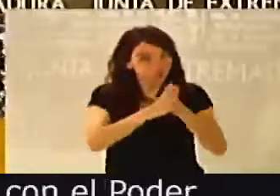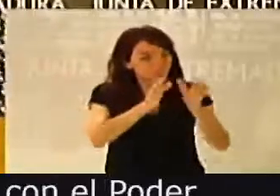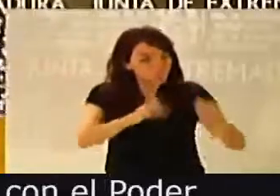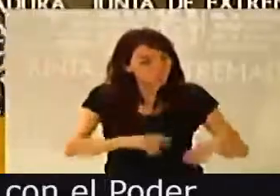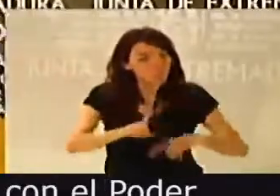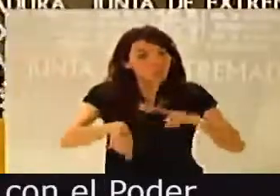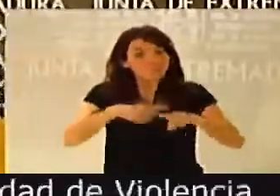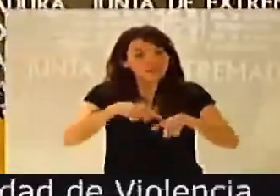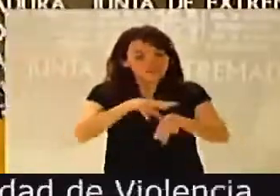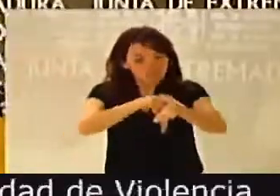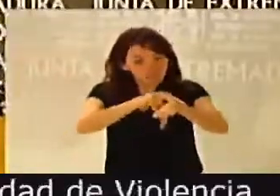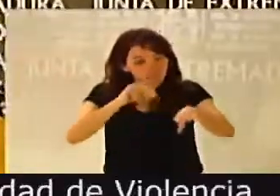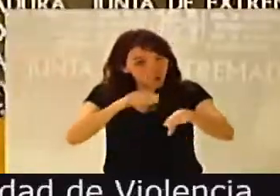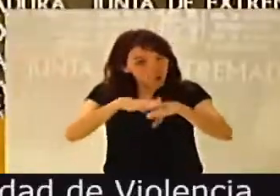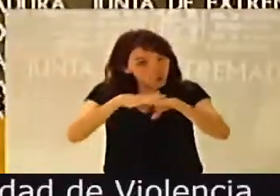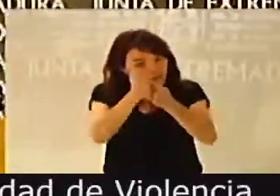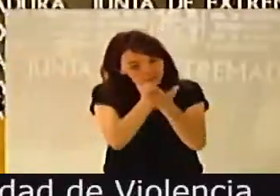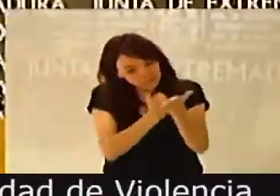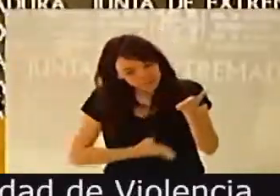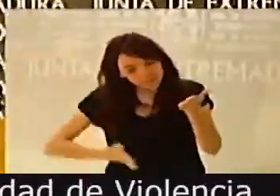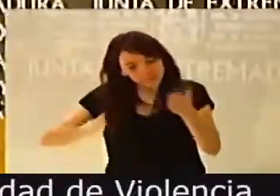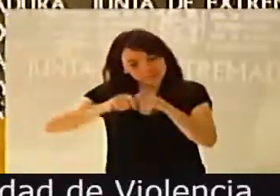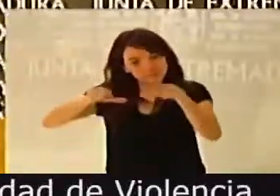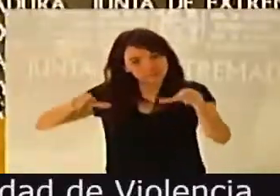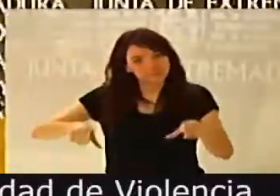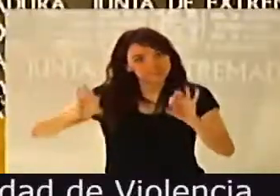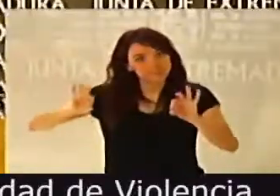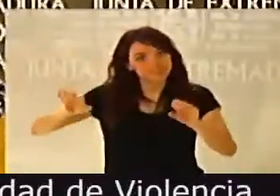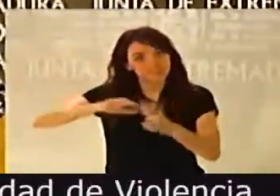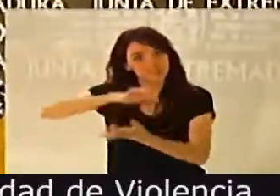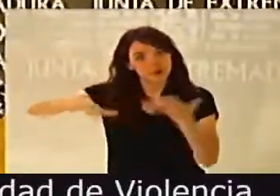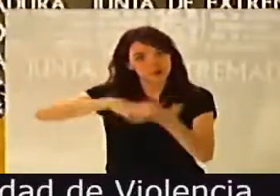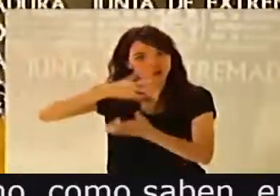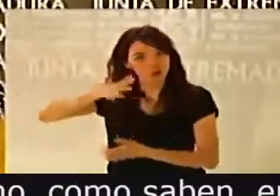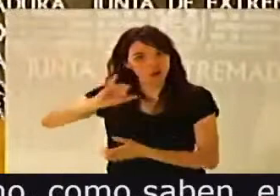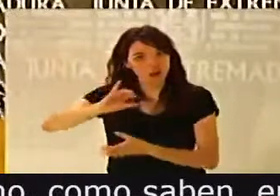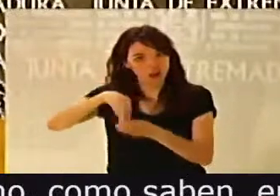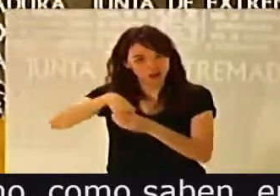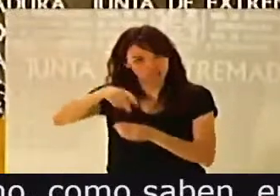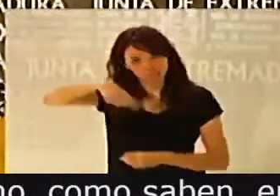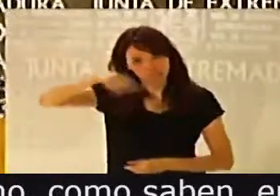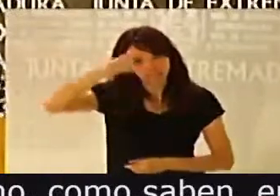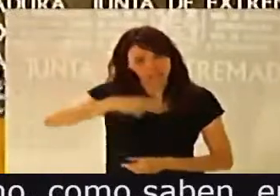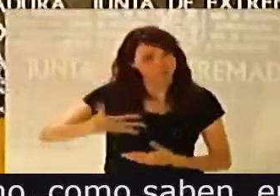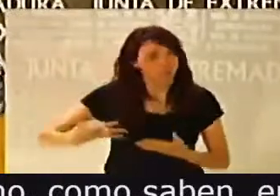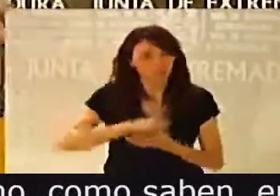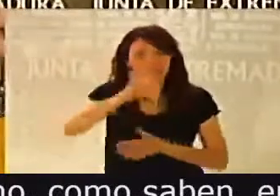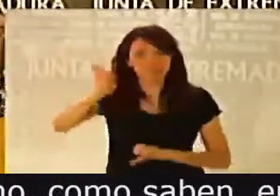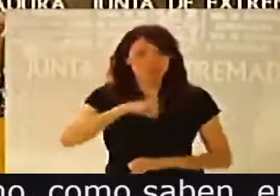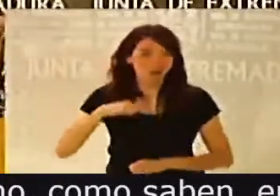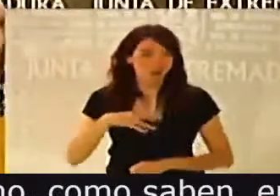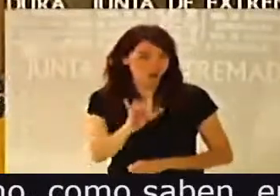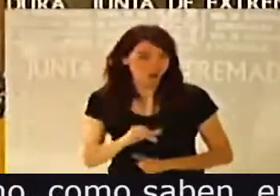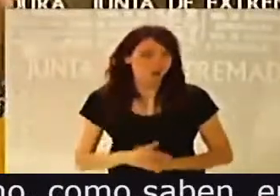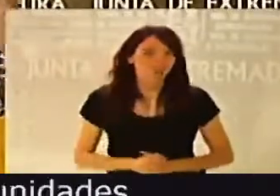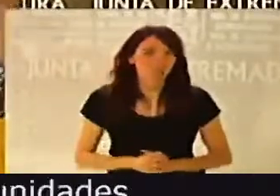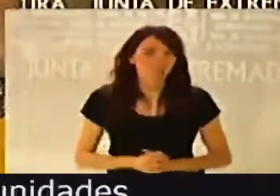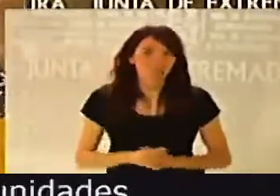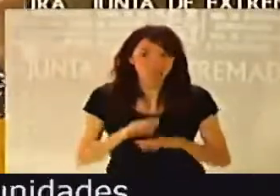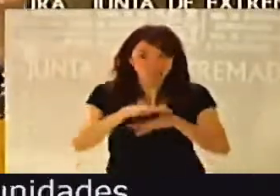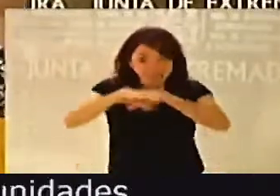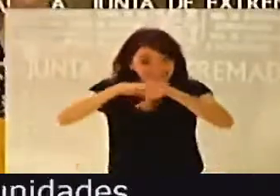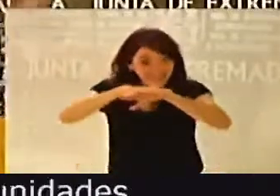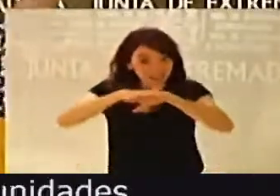en la Delegación del Gobierno, como saben, en todas las delegaciones del Gobierno de las comunidades autónomas. Esto es lo que hace posible que seamos